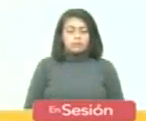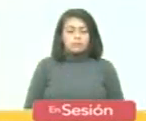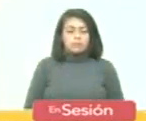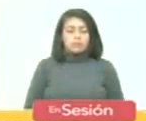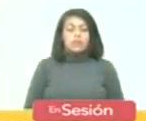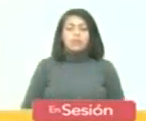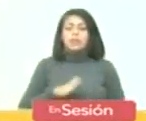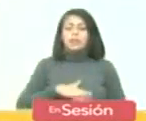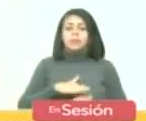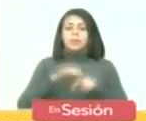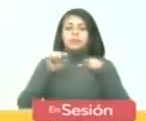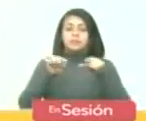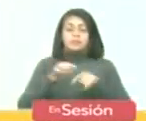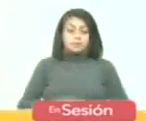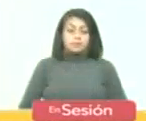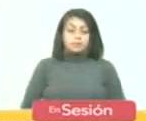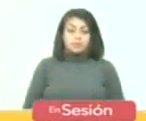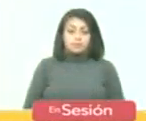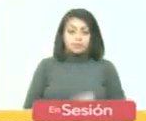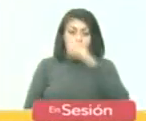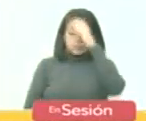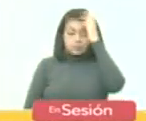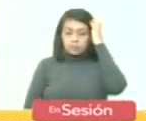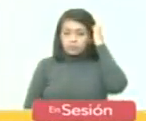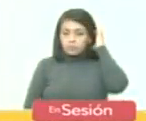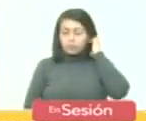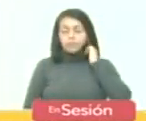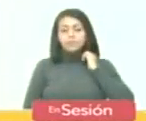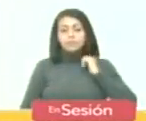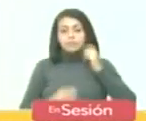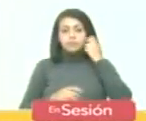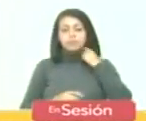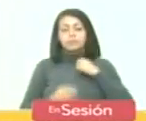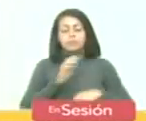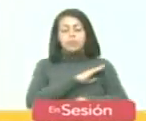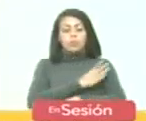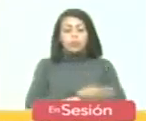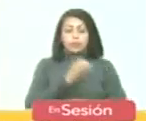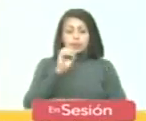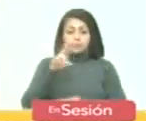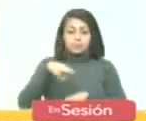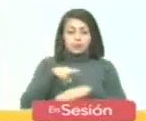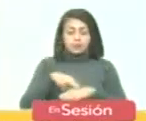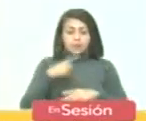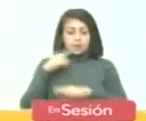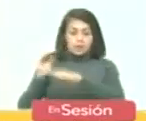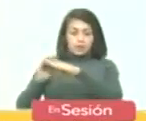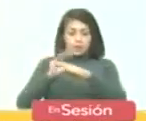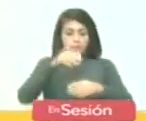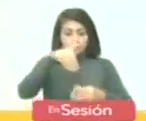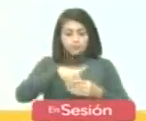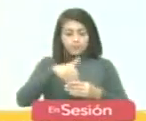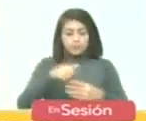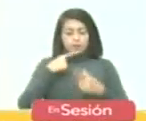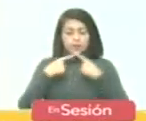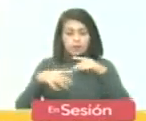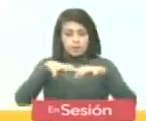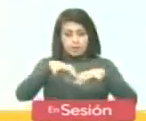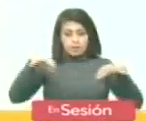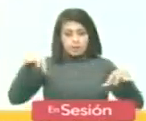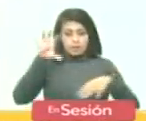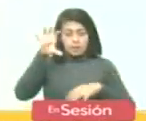¿Y qué ocurre con eso? Que ellos iban a tomar el poder, la Asamblea Nacional, no iban a llamar ninguna elecciones, iban a dividir el